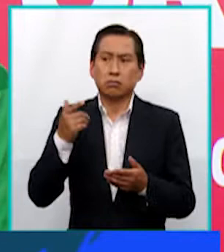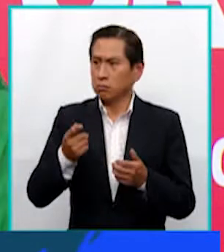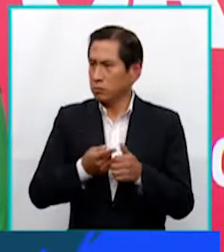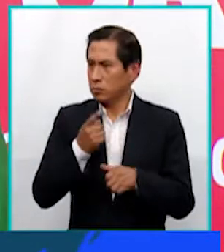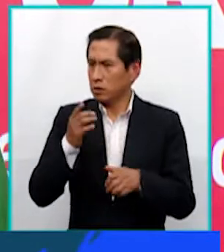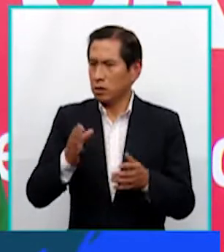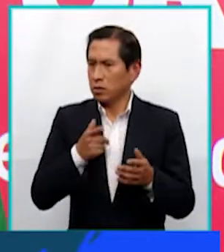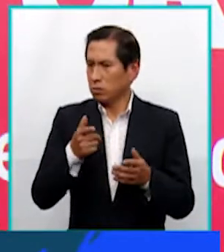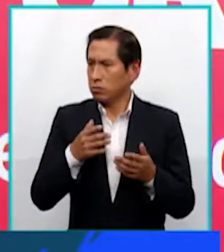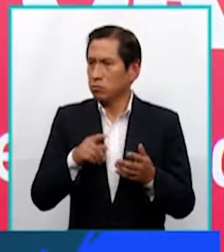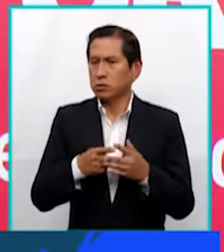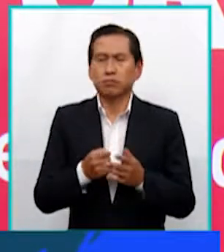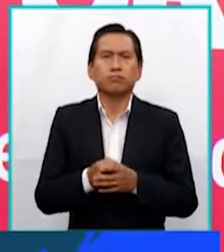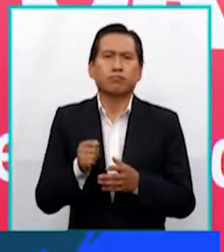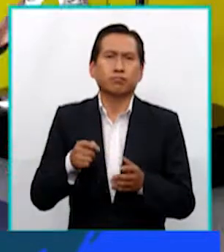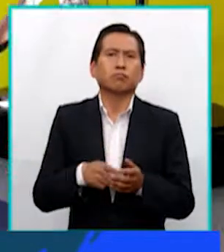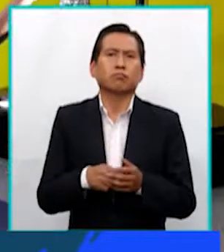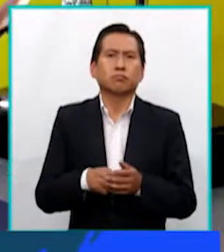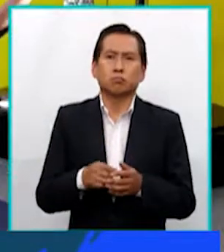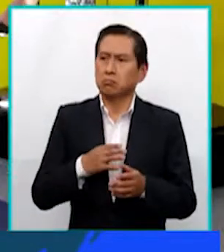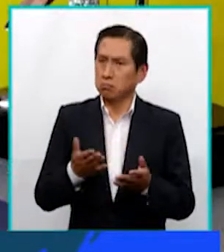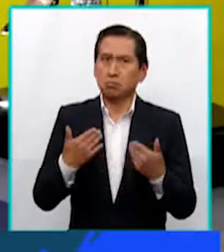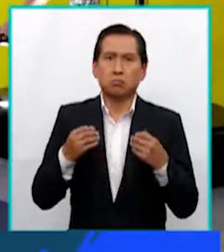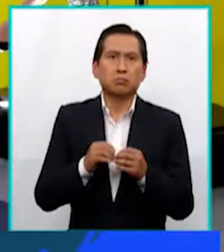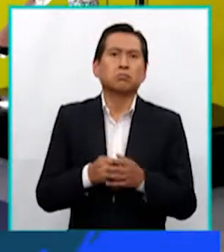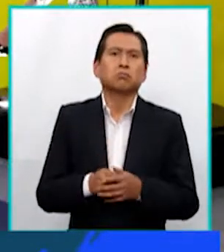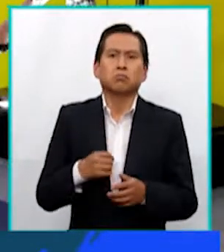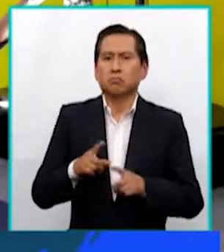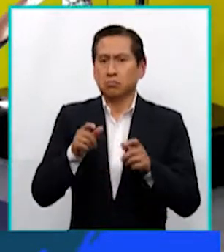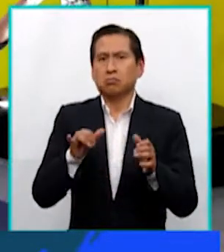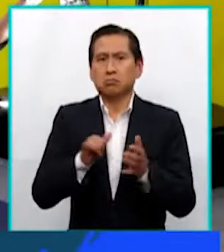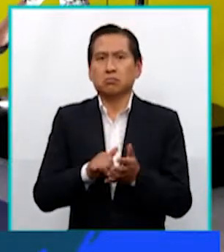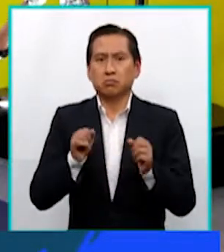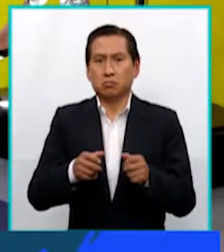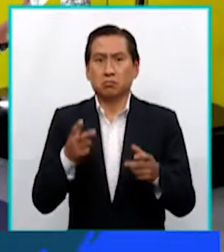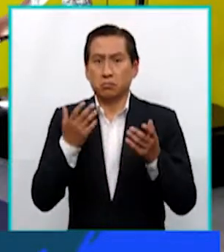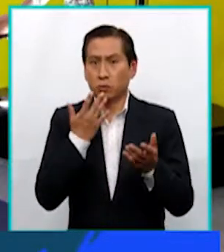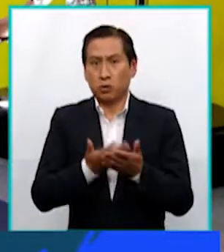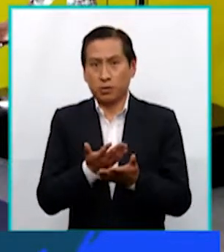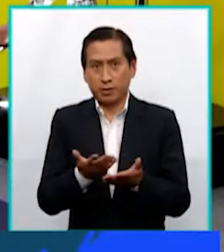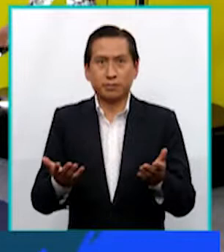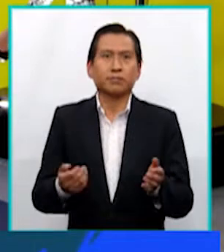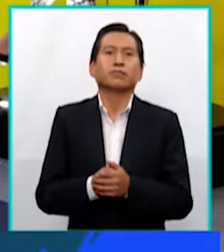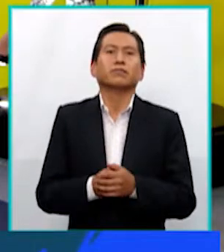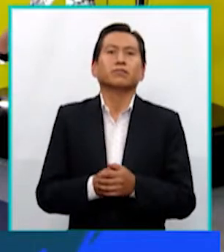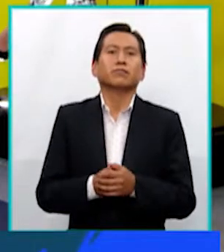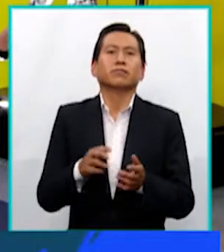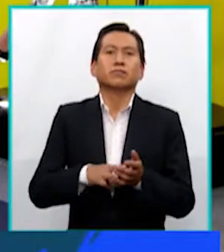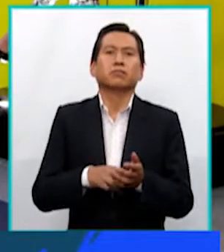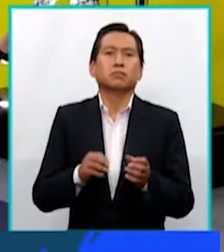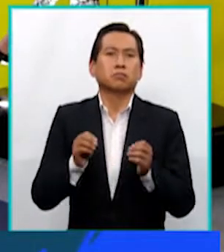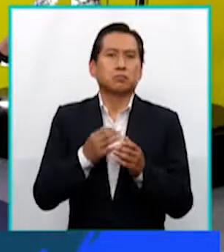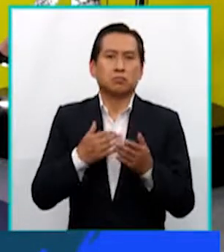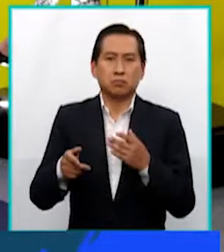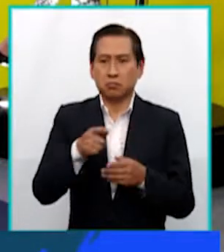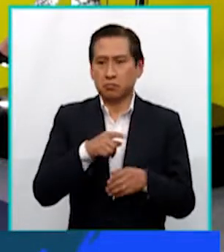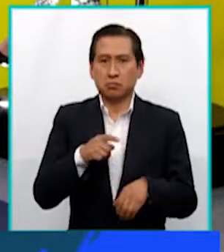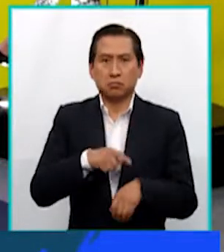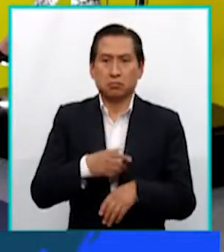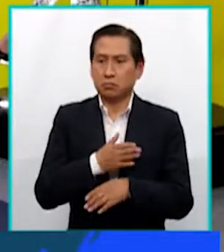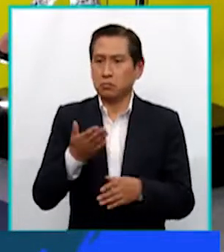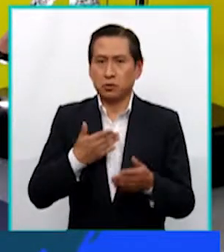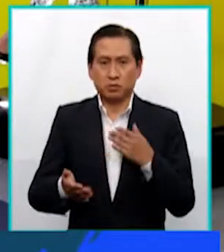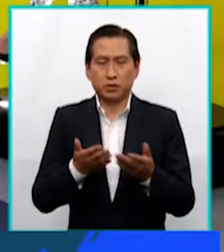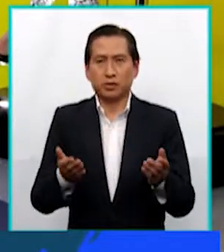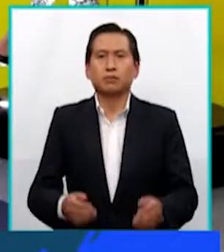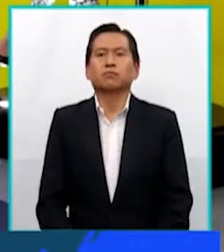canción cantaron con la que...? La primera, ¿quieres que la toque? Claro, por favor, se les estoy preguntando para ponerlos a prueba. Aunque se me vayan del plan un ratito, no hay ningún pero